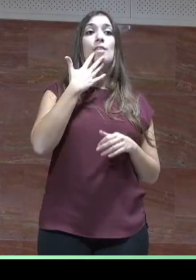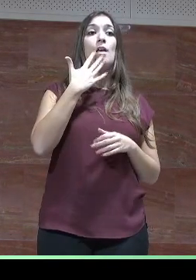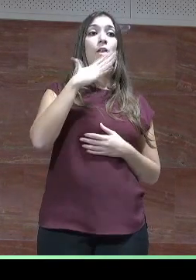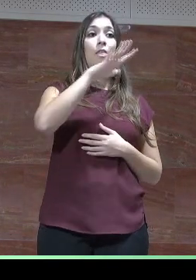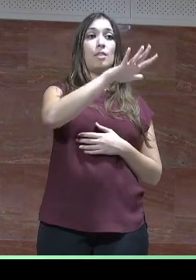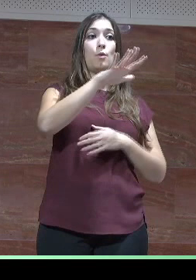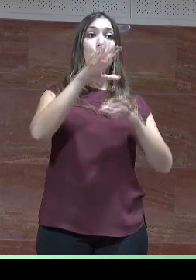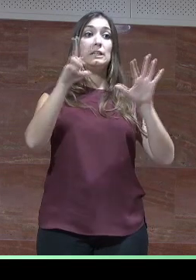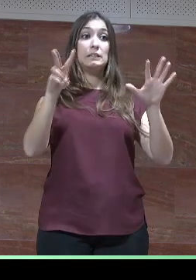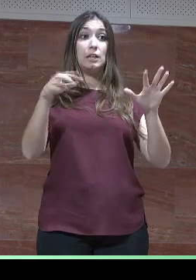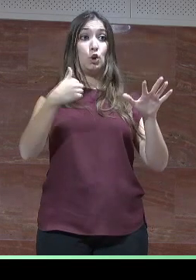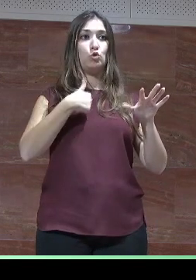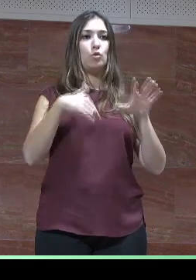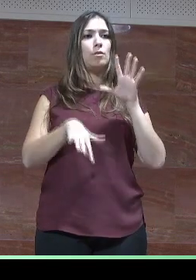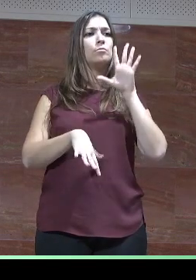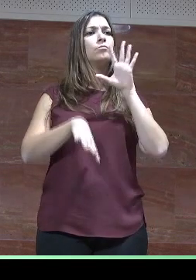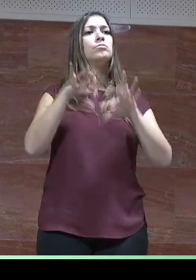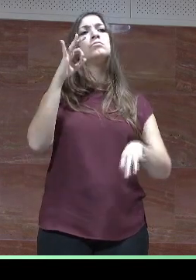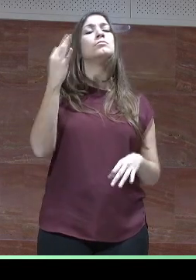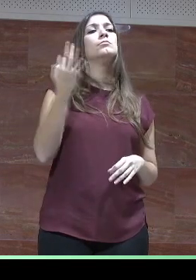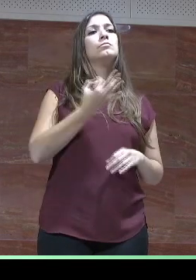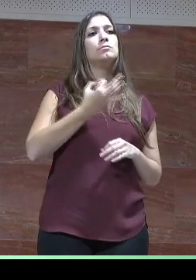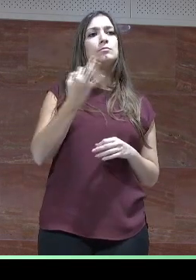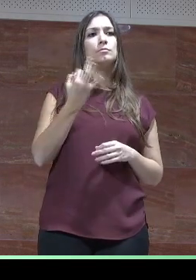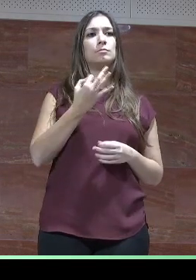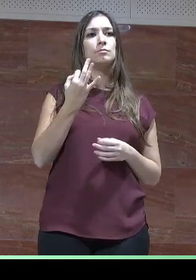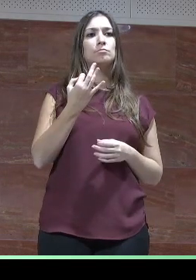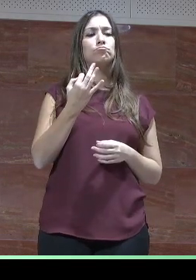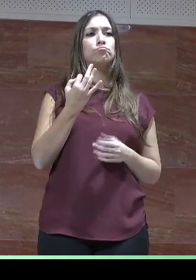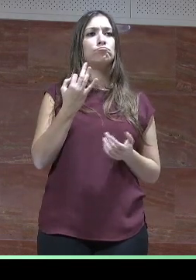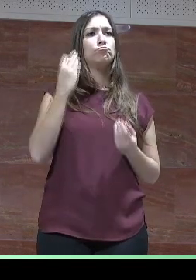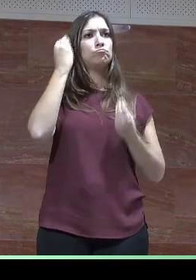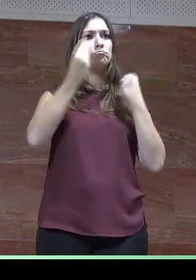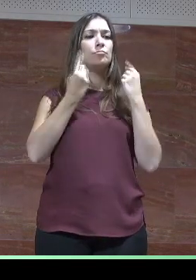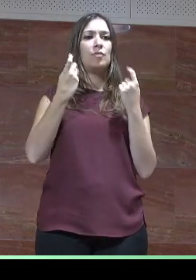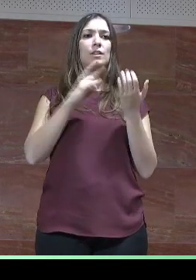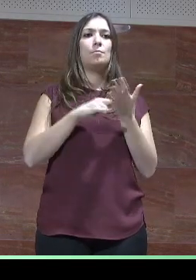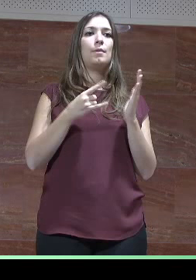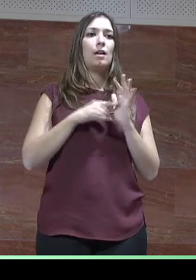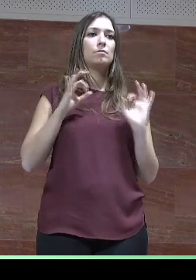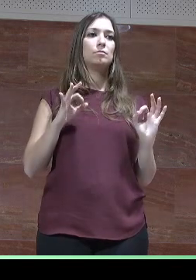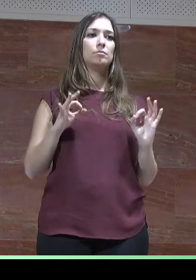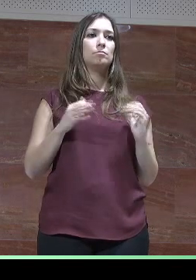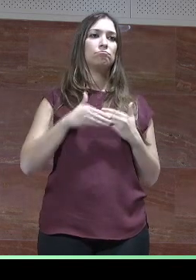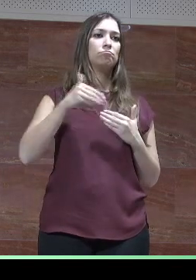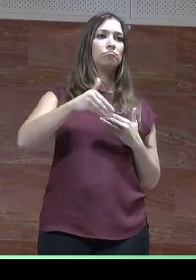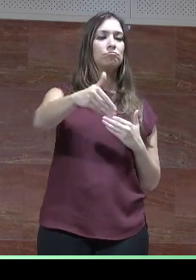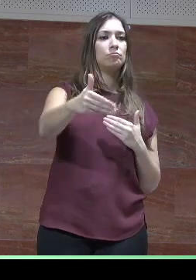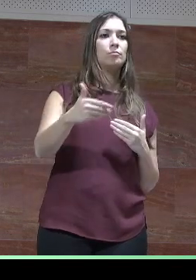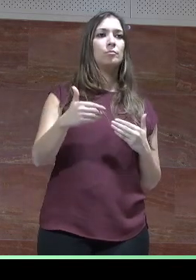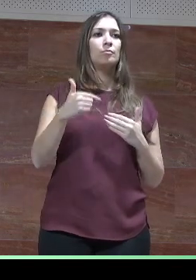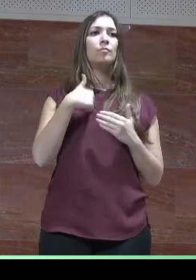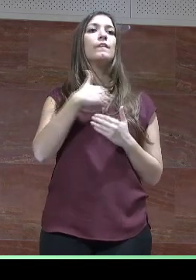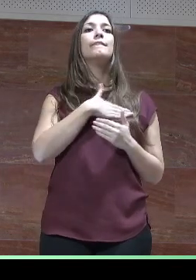ahí tomé la decisión de que sería bueno planificarlo yo, un poco lo que iba a